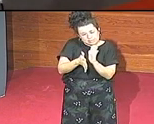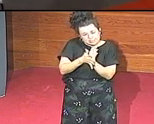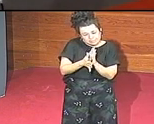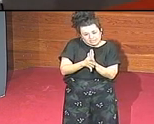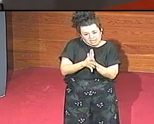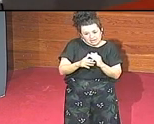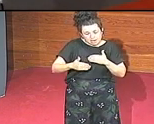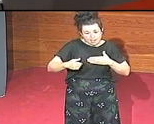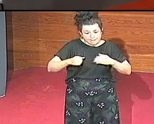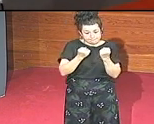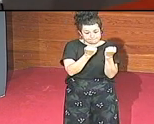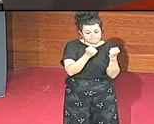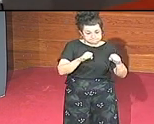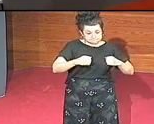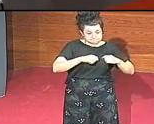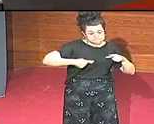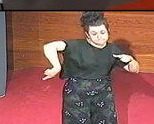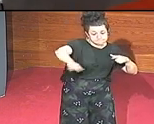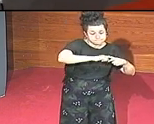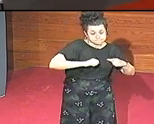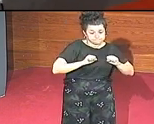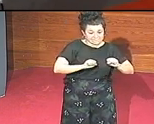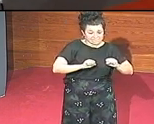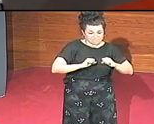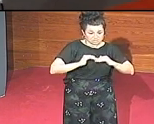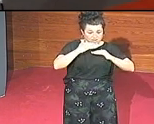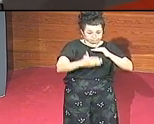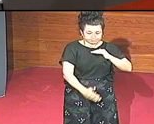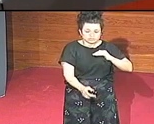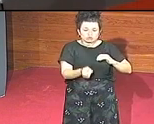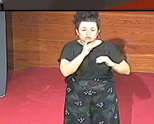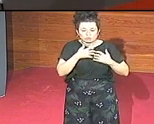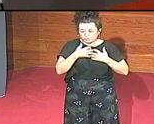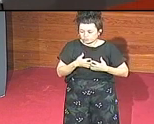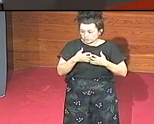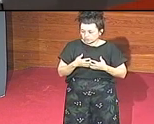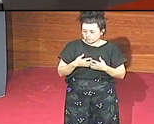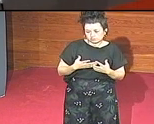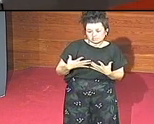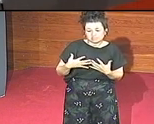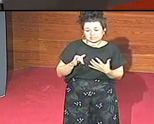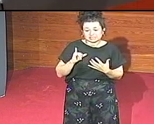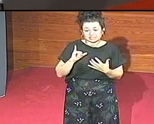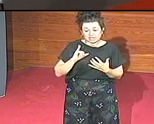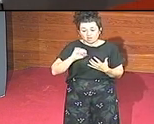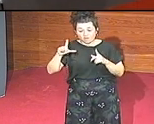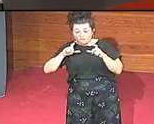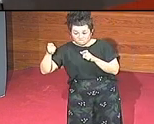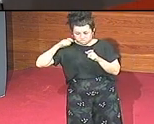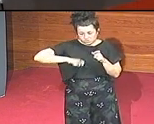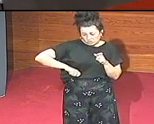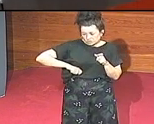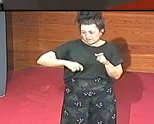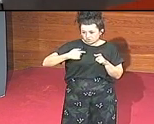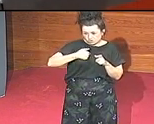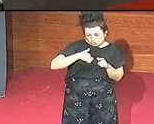entonces pues el lunes vamos allí vamos a el raptor íñigo crespo el fotógrafo yo y con los técnicos de iberdrola